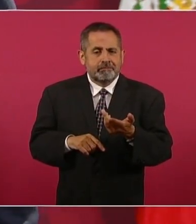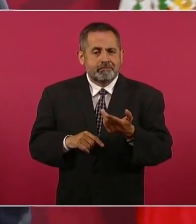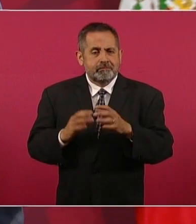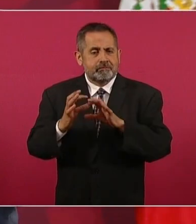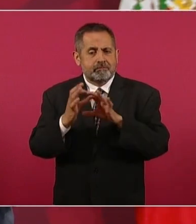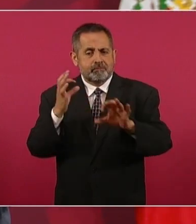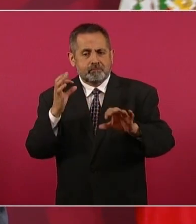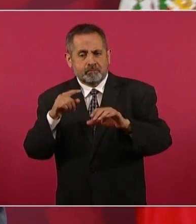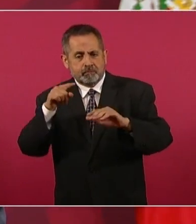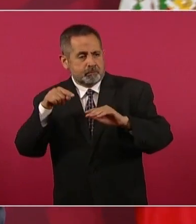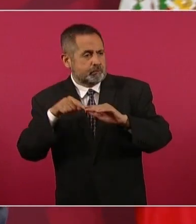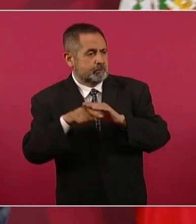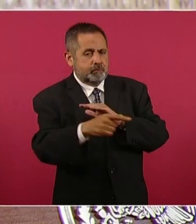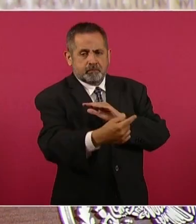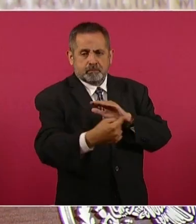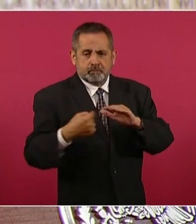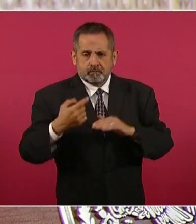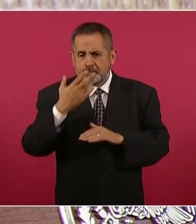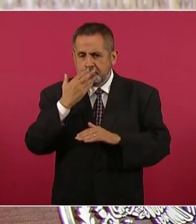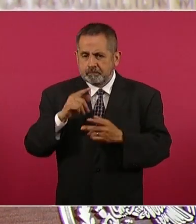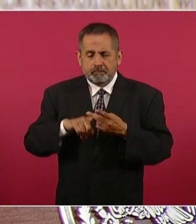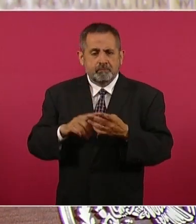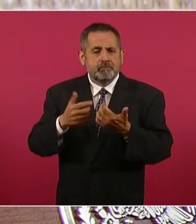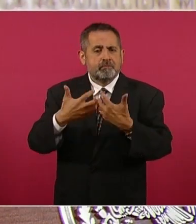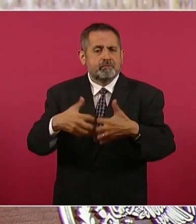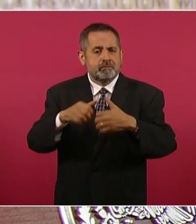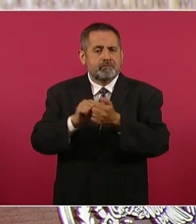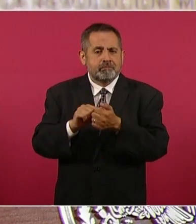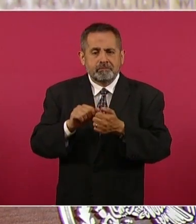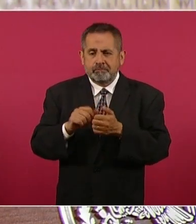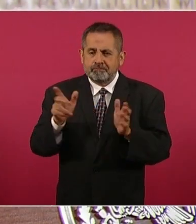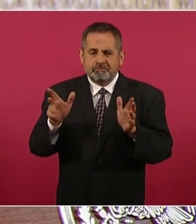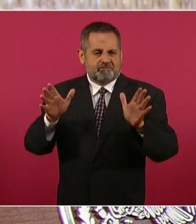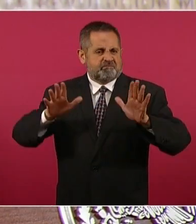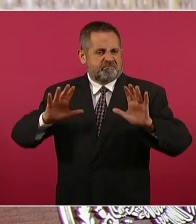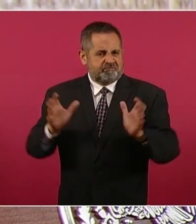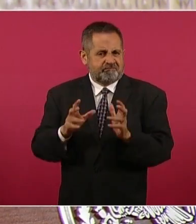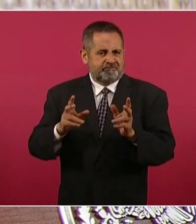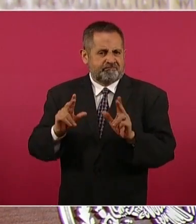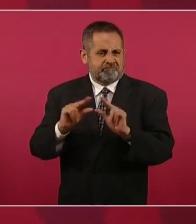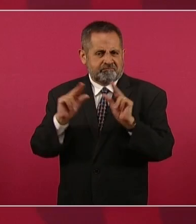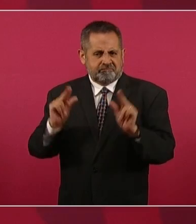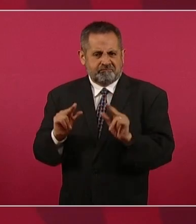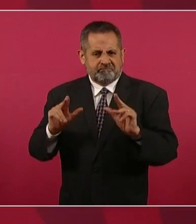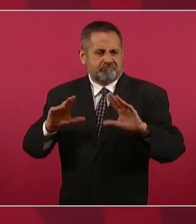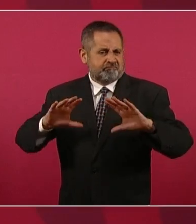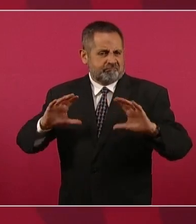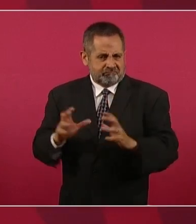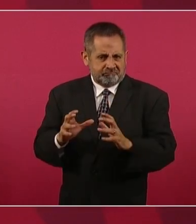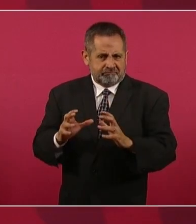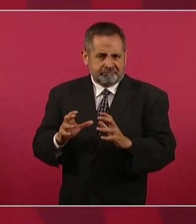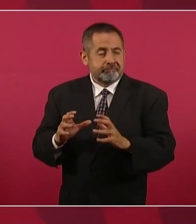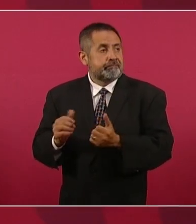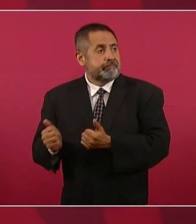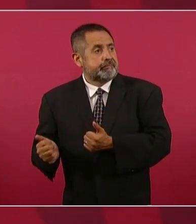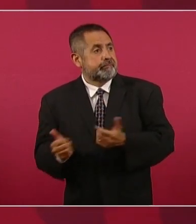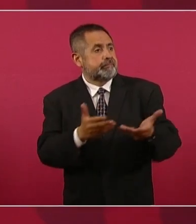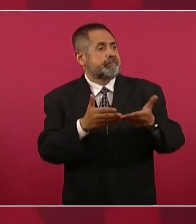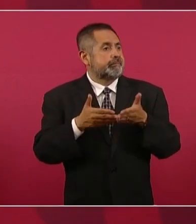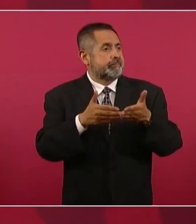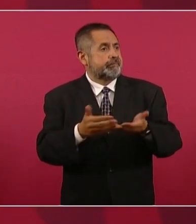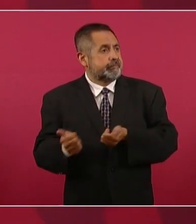gasoductos, si no se tienen plantas de licuefacción para congelarlo y transportarlo en